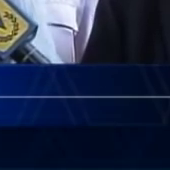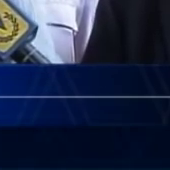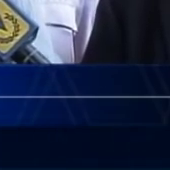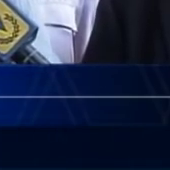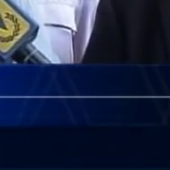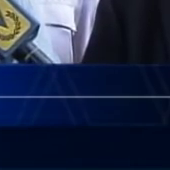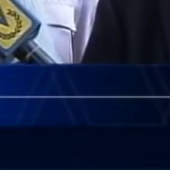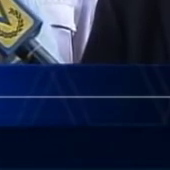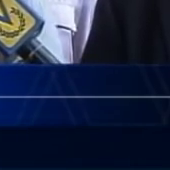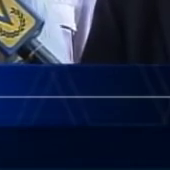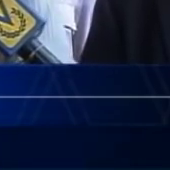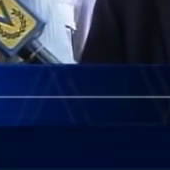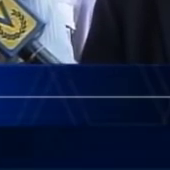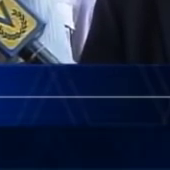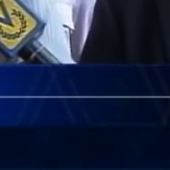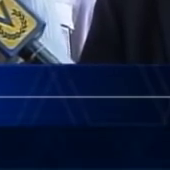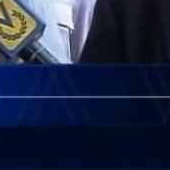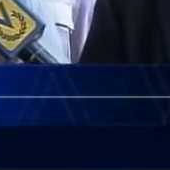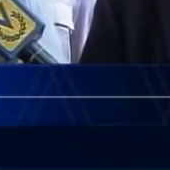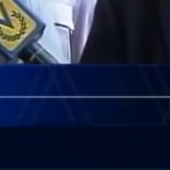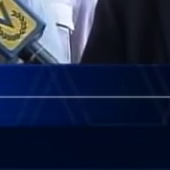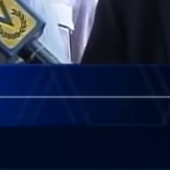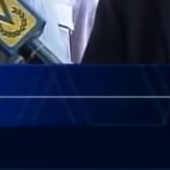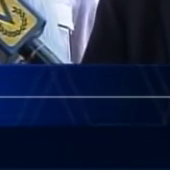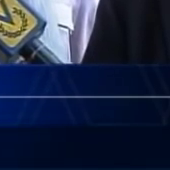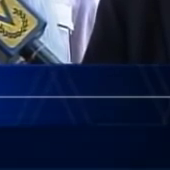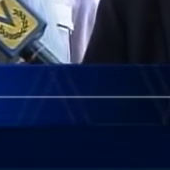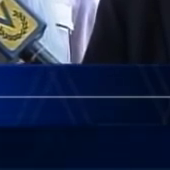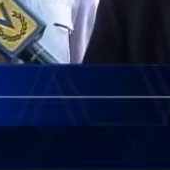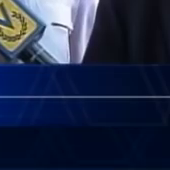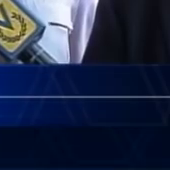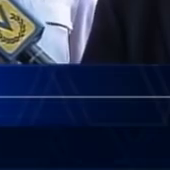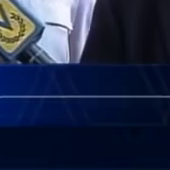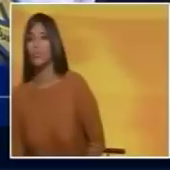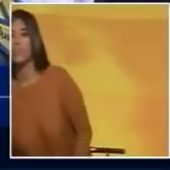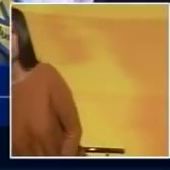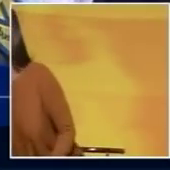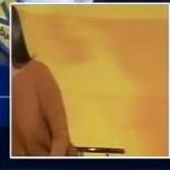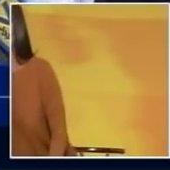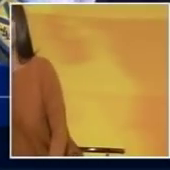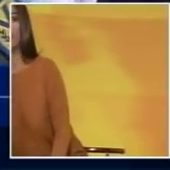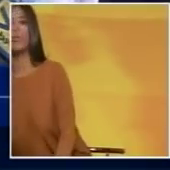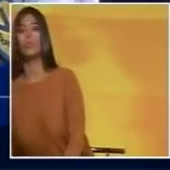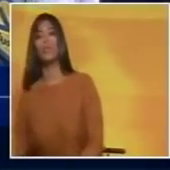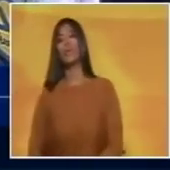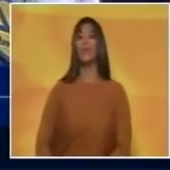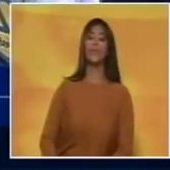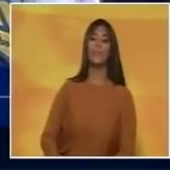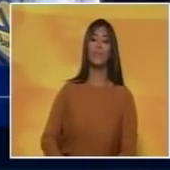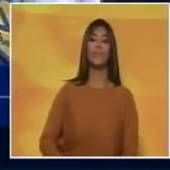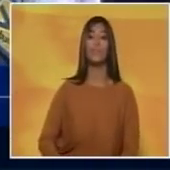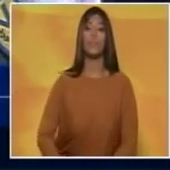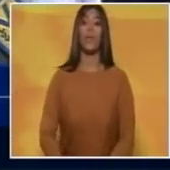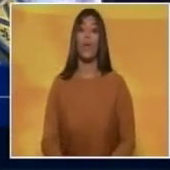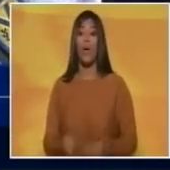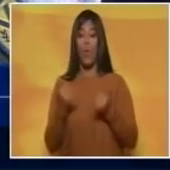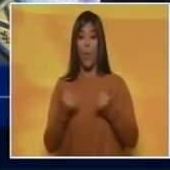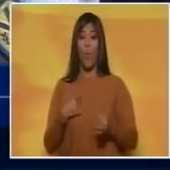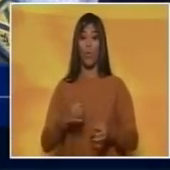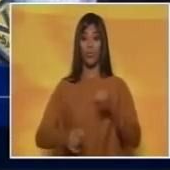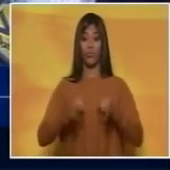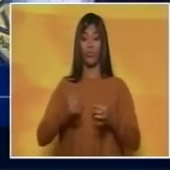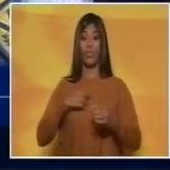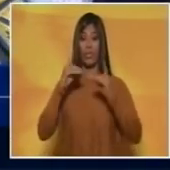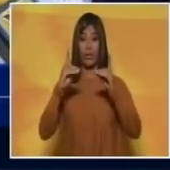porque la defensa técnica haga sus argumentos de descargo en favor de cada uno de los imputados. El día de hoy la juez debería tomar